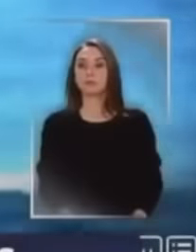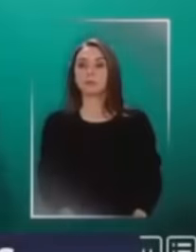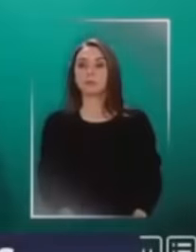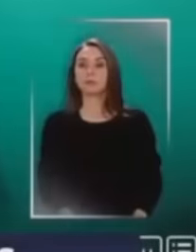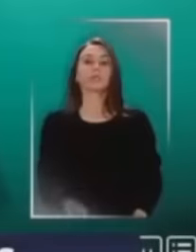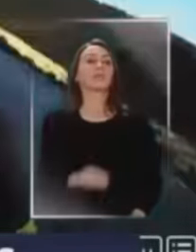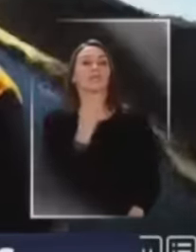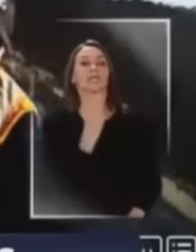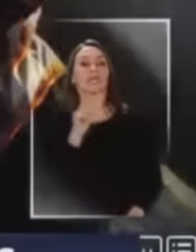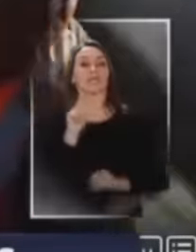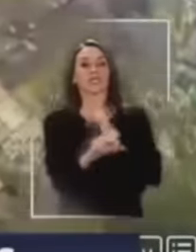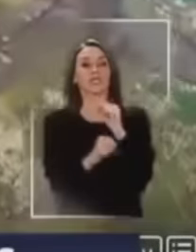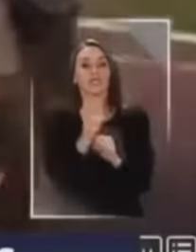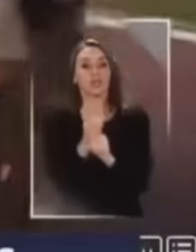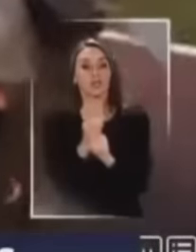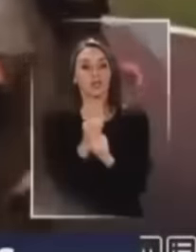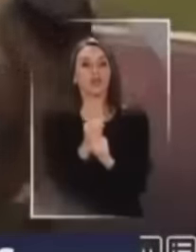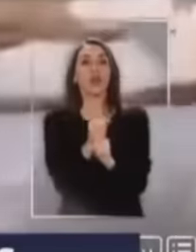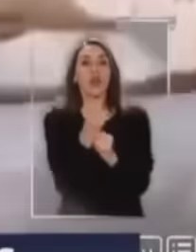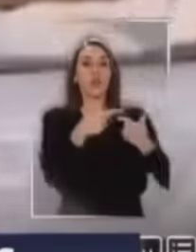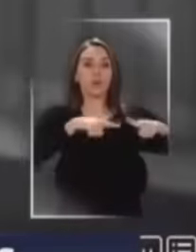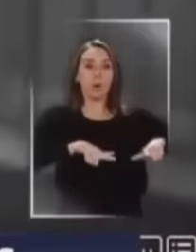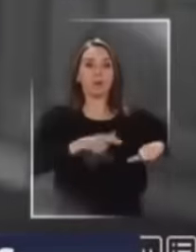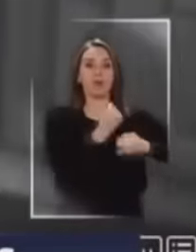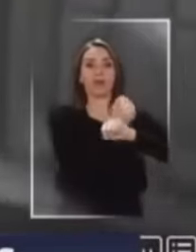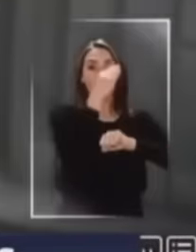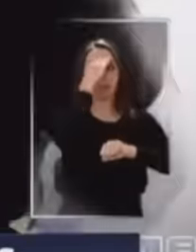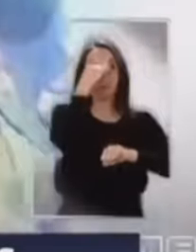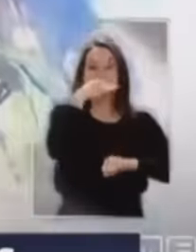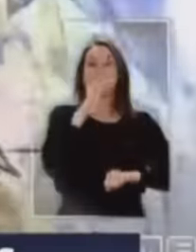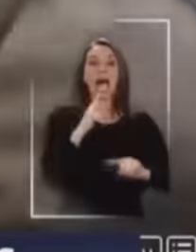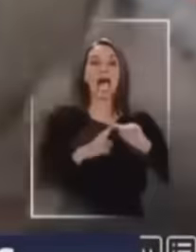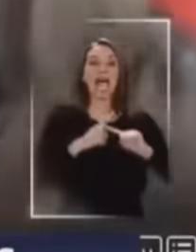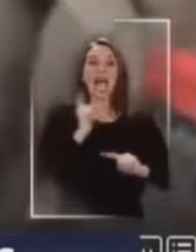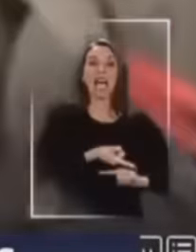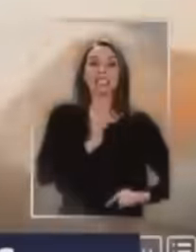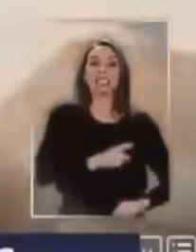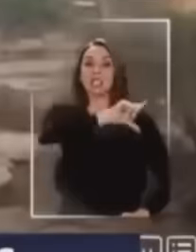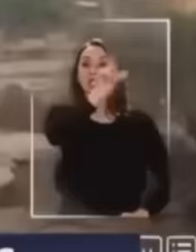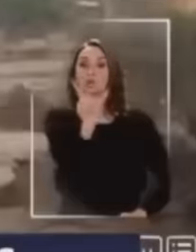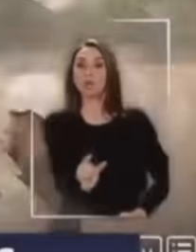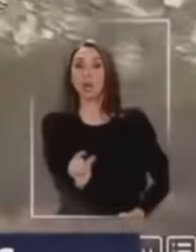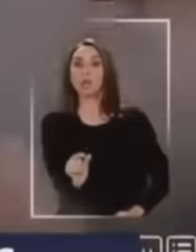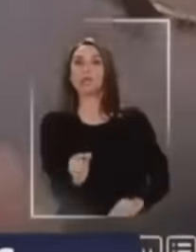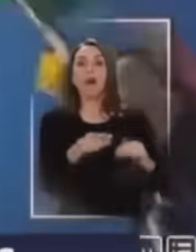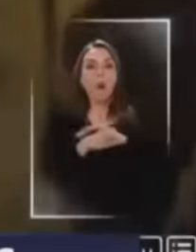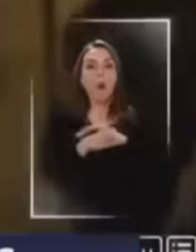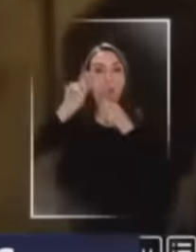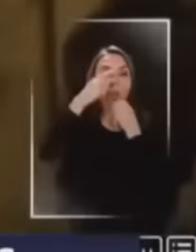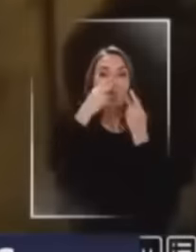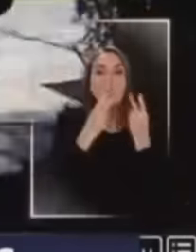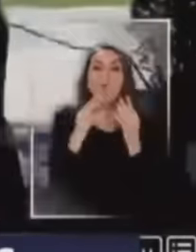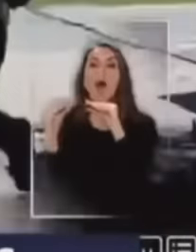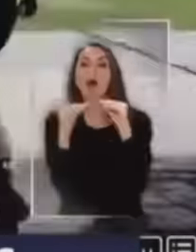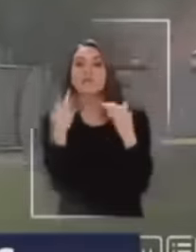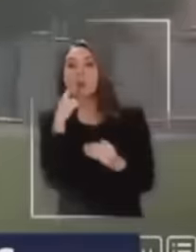Ya son 38 años de existencia de una de las unidades policiales más exigentes de Sudamérica. La conocimos por dentro, hablamos con los que